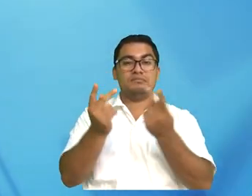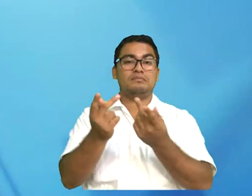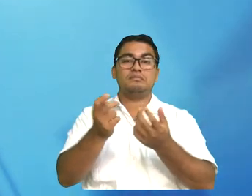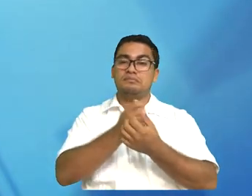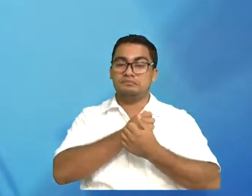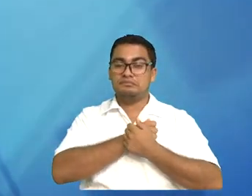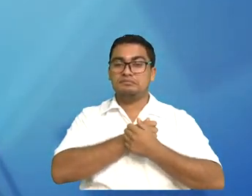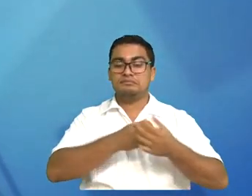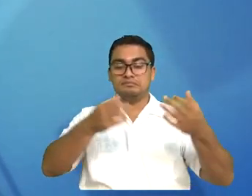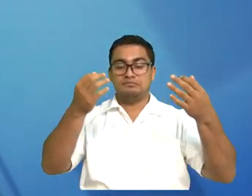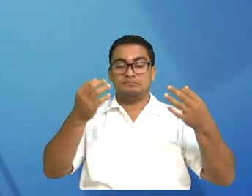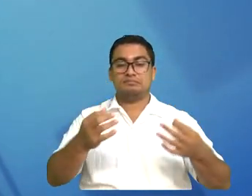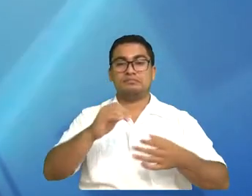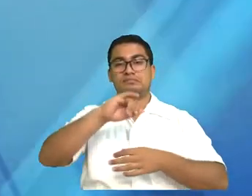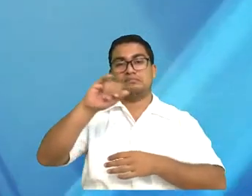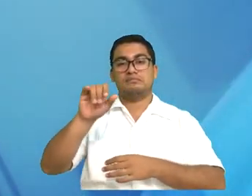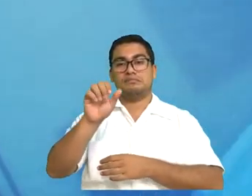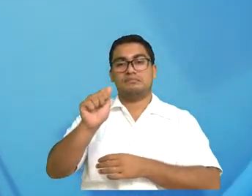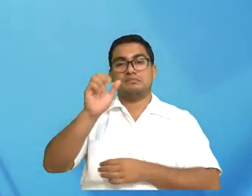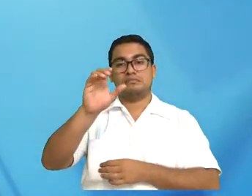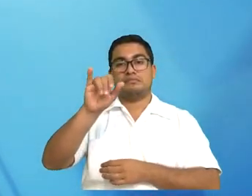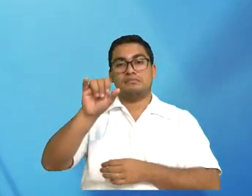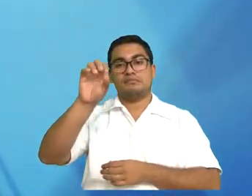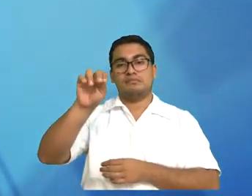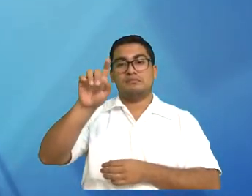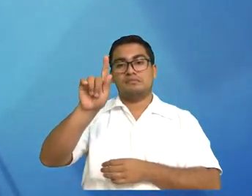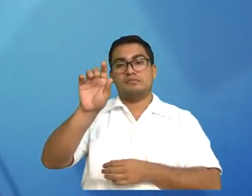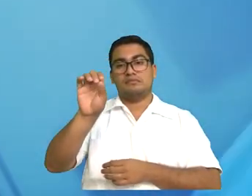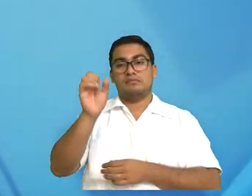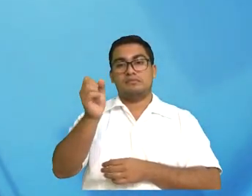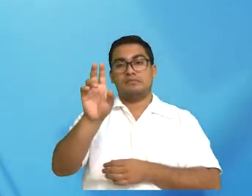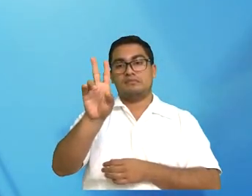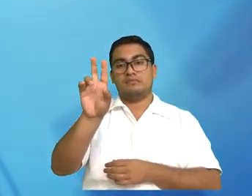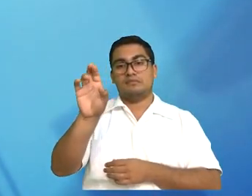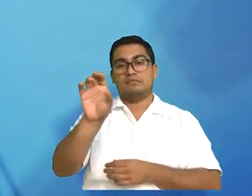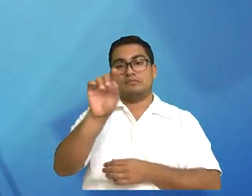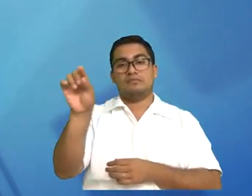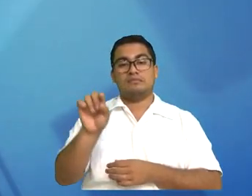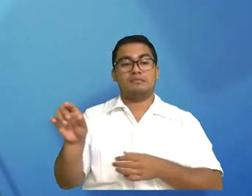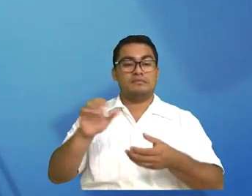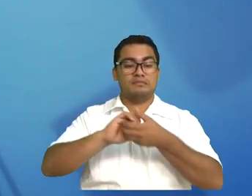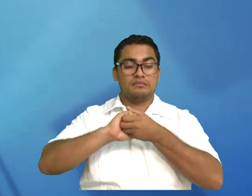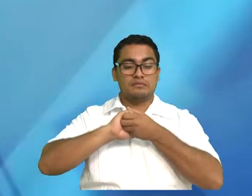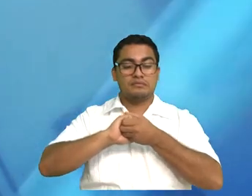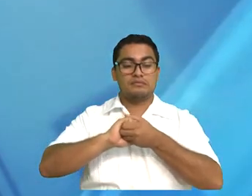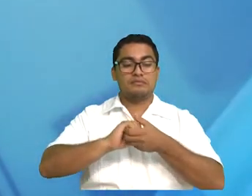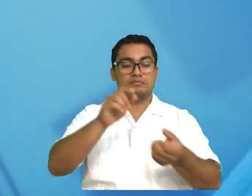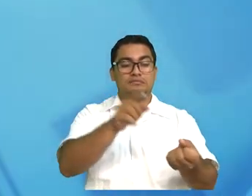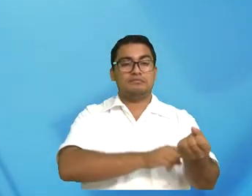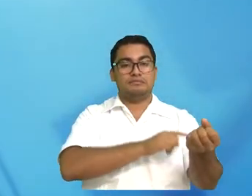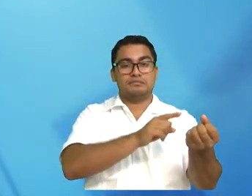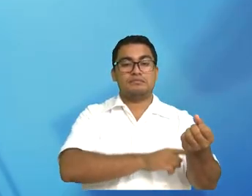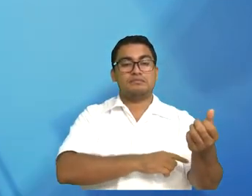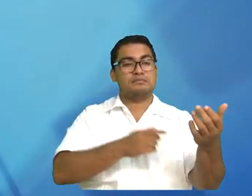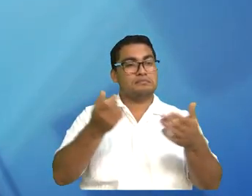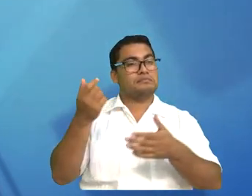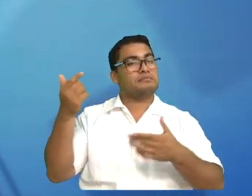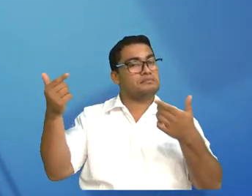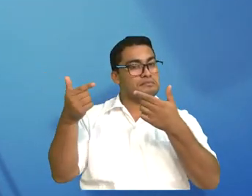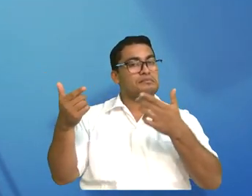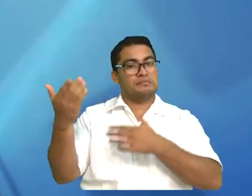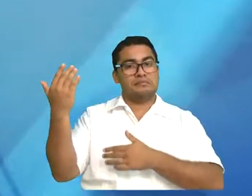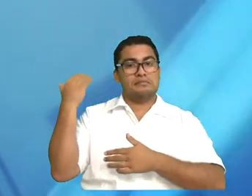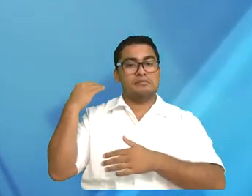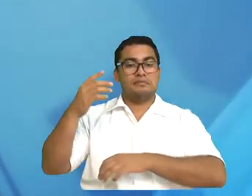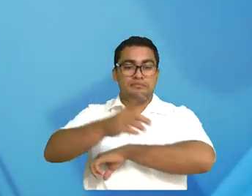defienden. Jacinto Suárez Espinosa, compañero, hermano de lucha de nuestro comandante Daniel y de